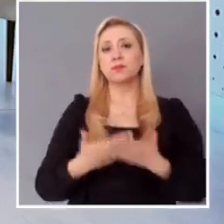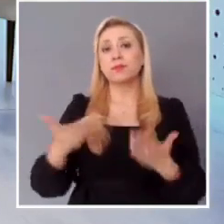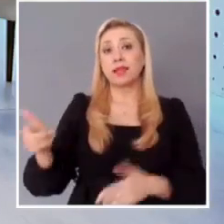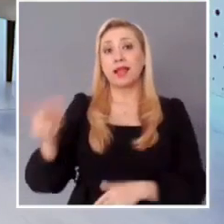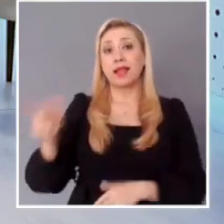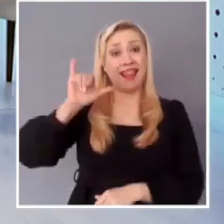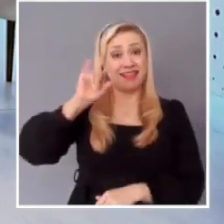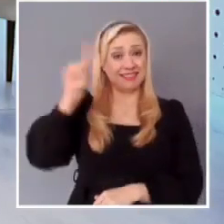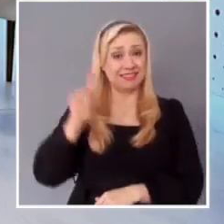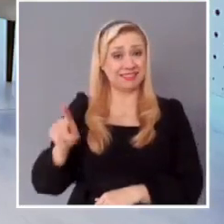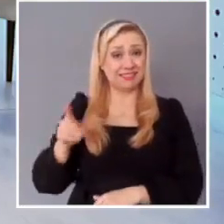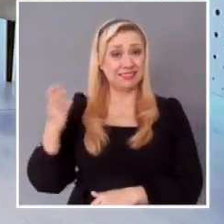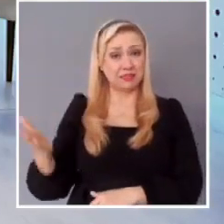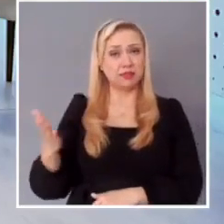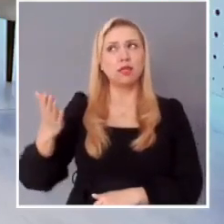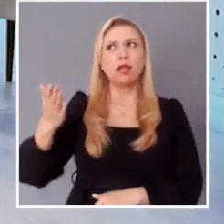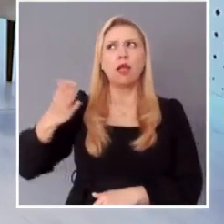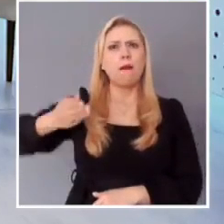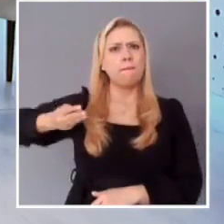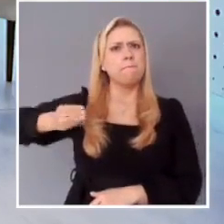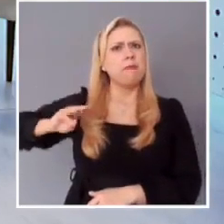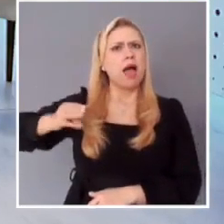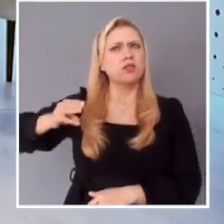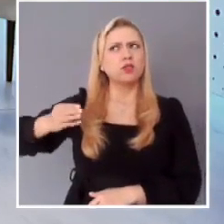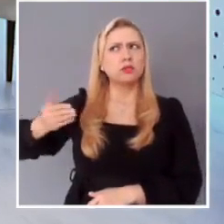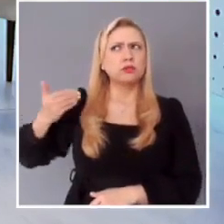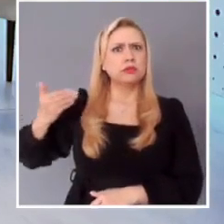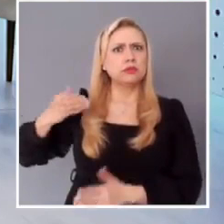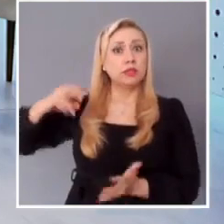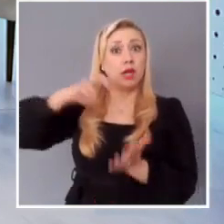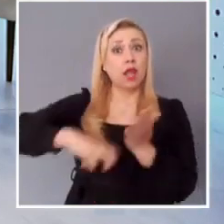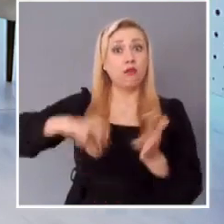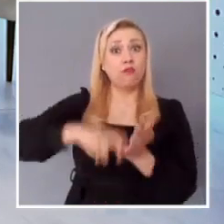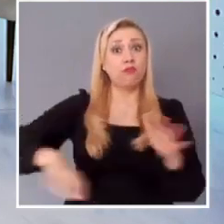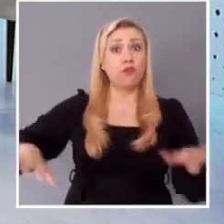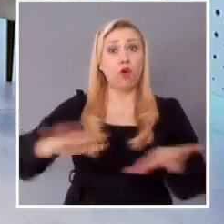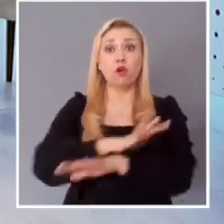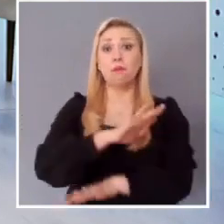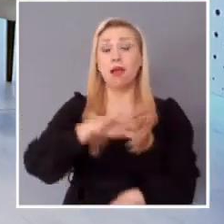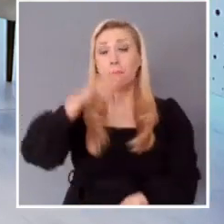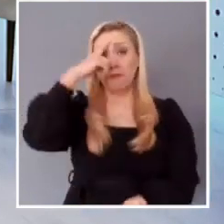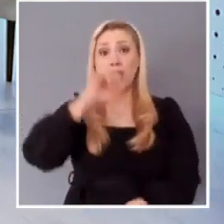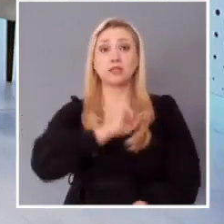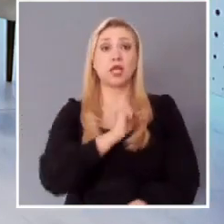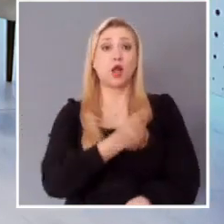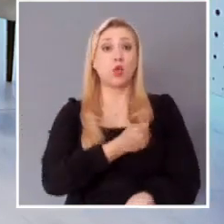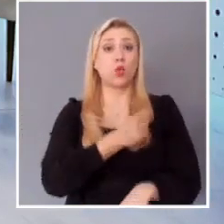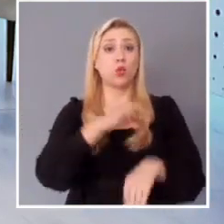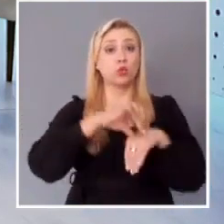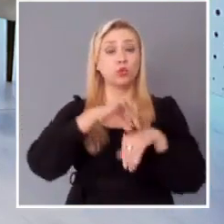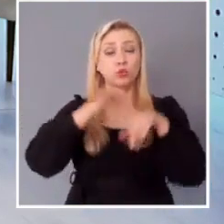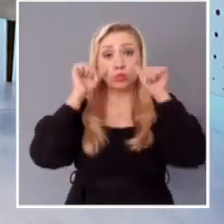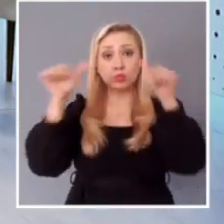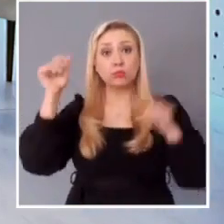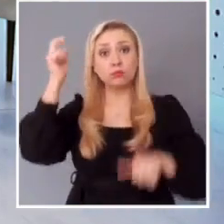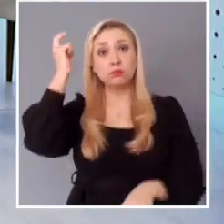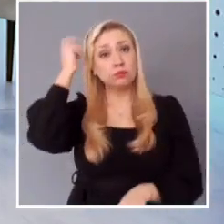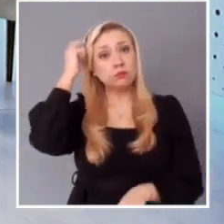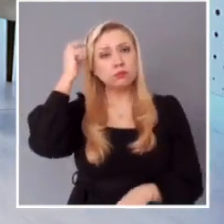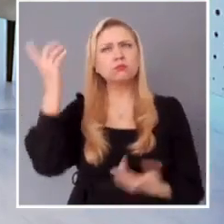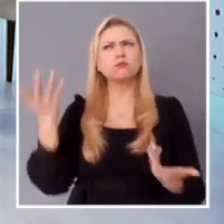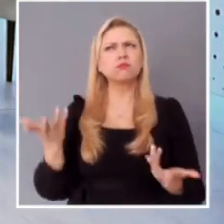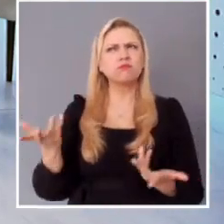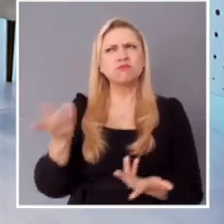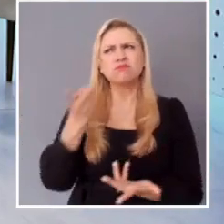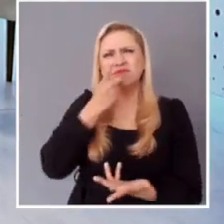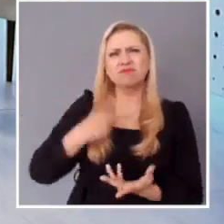contigo. En mayo de este año hubo una reforma importante a la Ley General de Salud sobre temas de salud mental. ¿Podrías introducir en